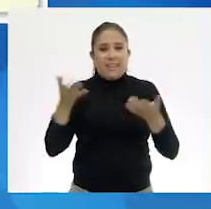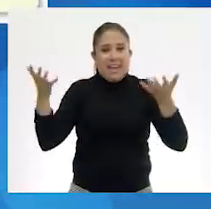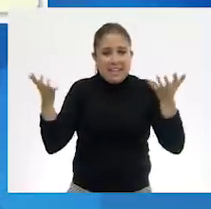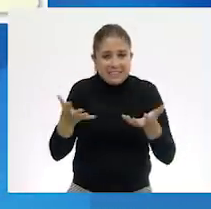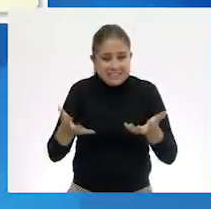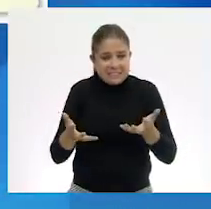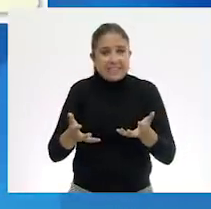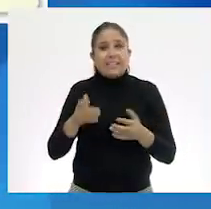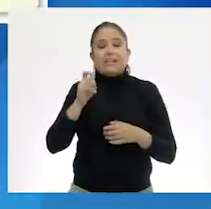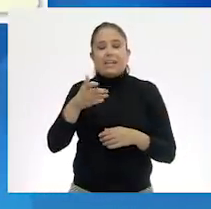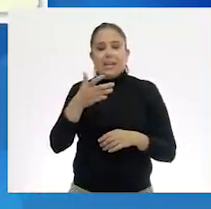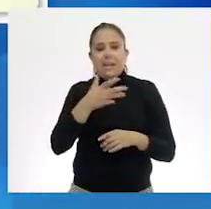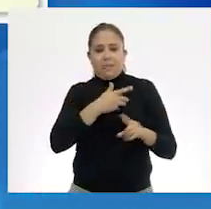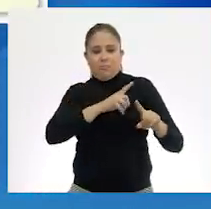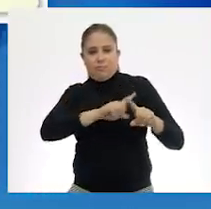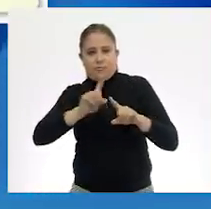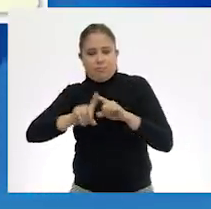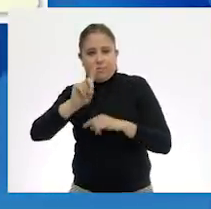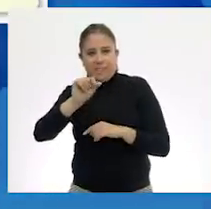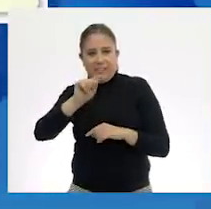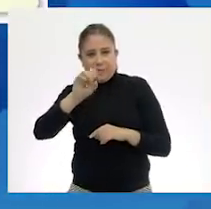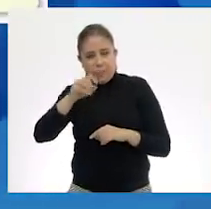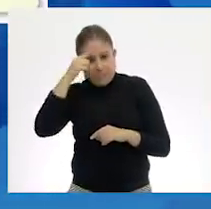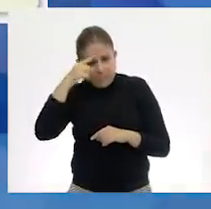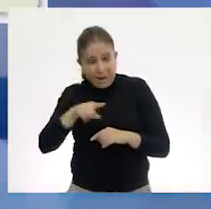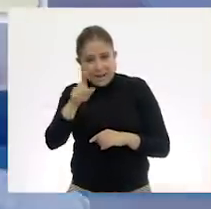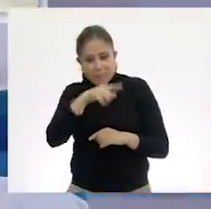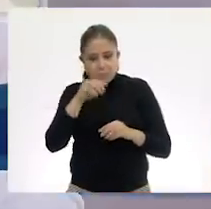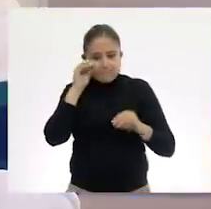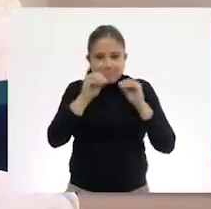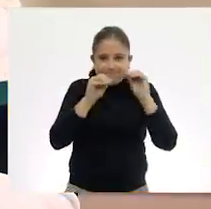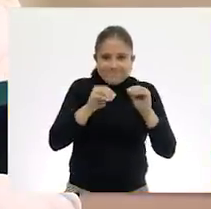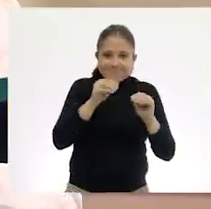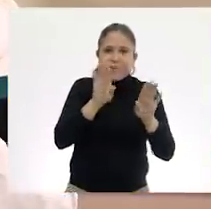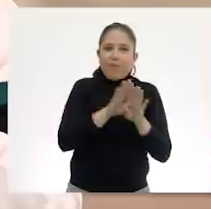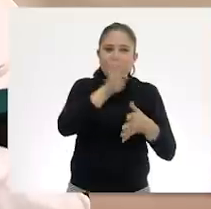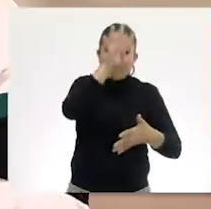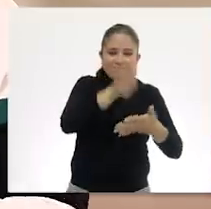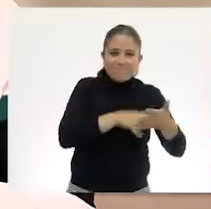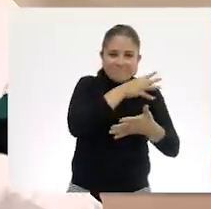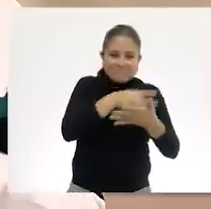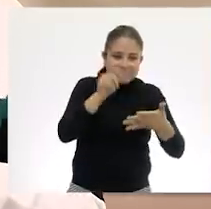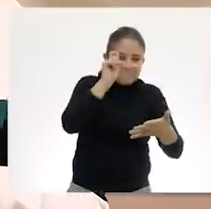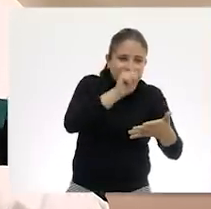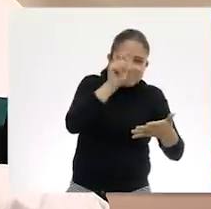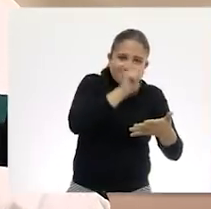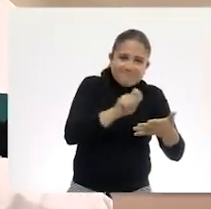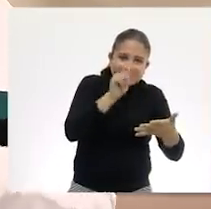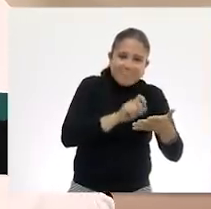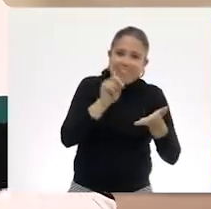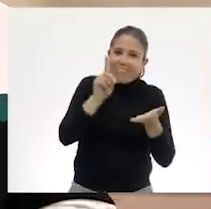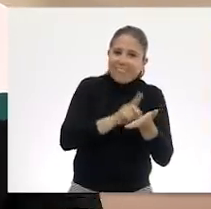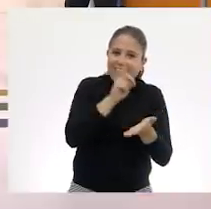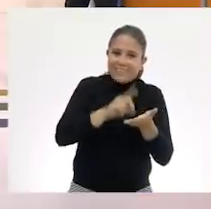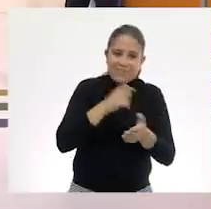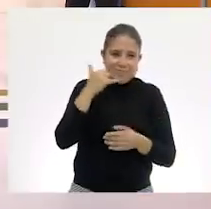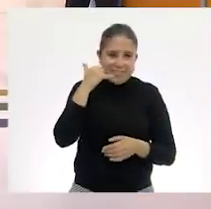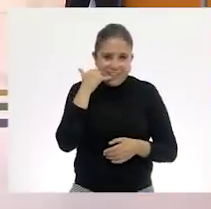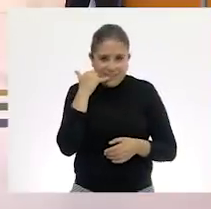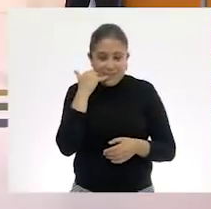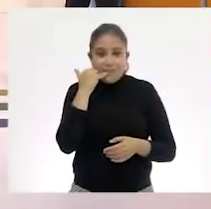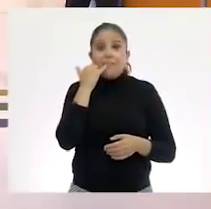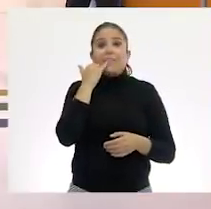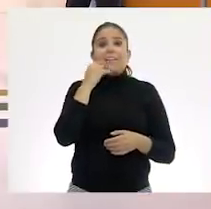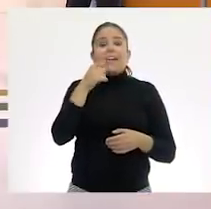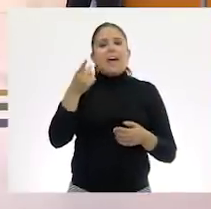realizándolo, vayan teniendo todos los datos para que vayamos construyendo nuestro directorio telefónico de la mejor forma posible. Y dentro de esa